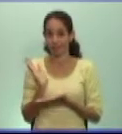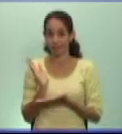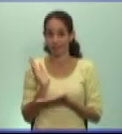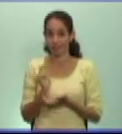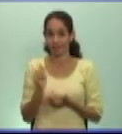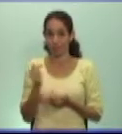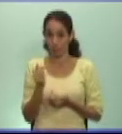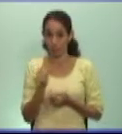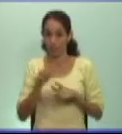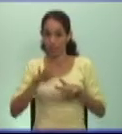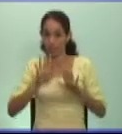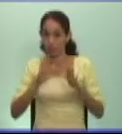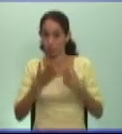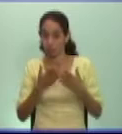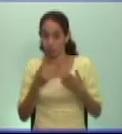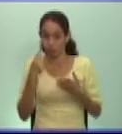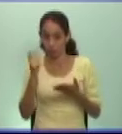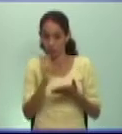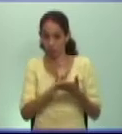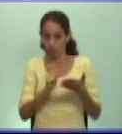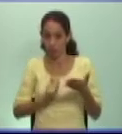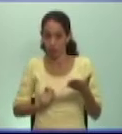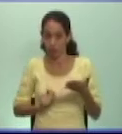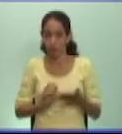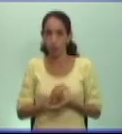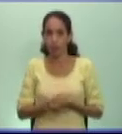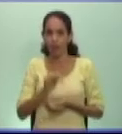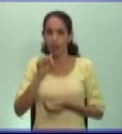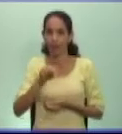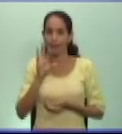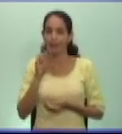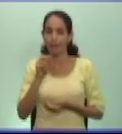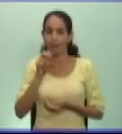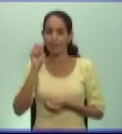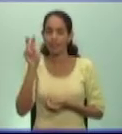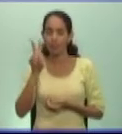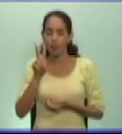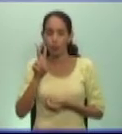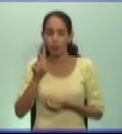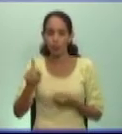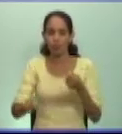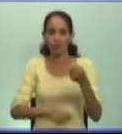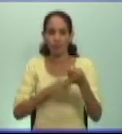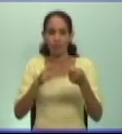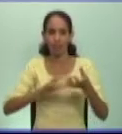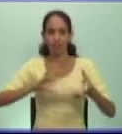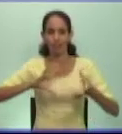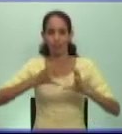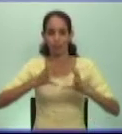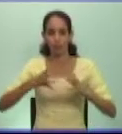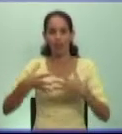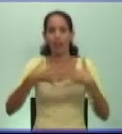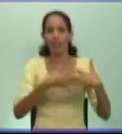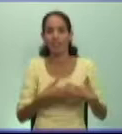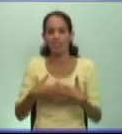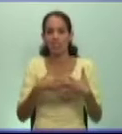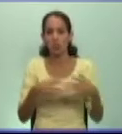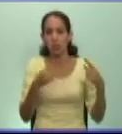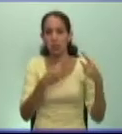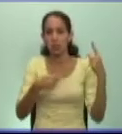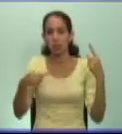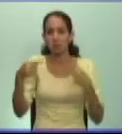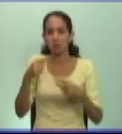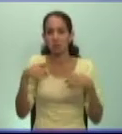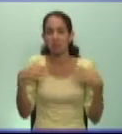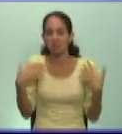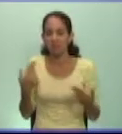ustedes lo reafirmen, porque van a hablar de la Segunda Guerra Mundial y la actuación norteamericana en la Segunda Guerra Mundial y posteriormente a ella